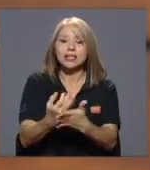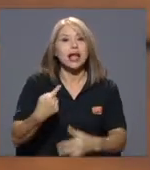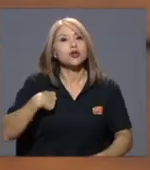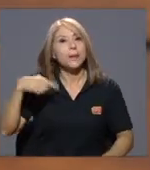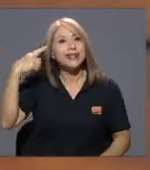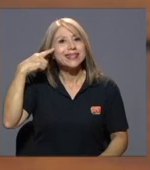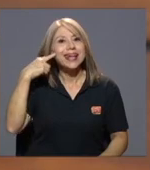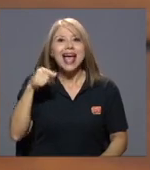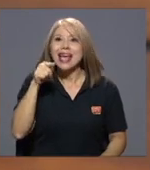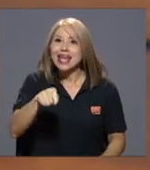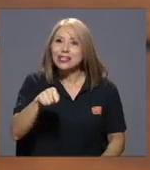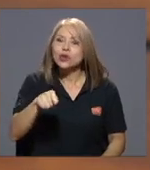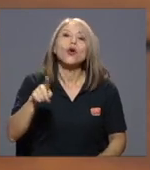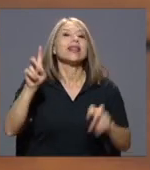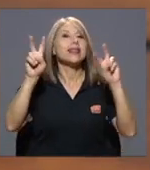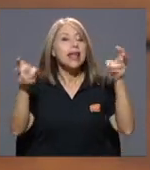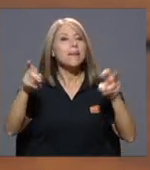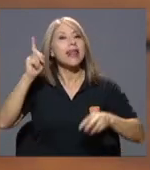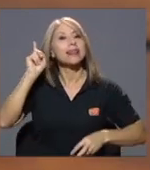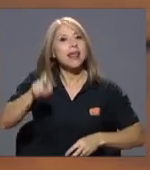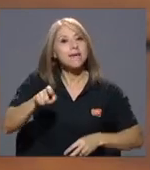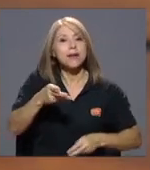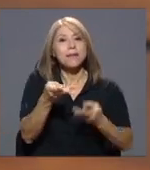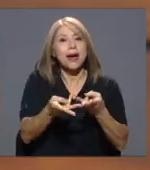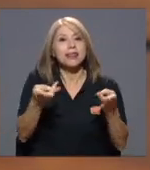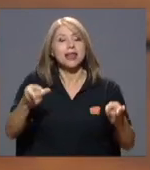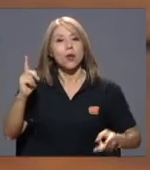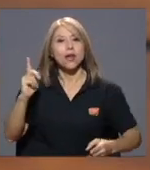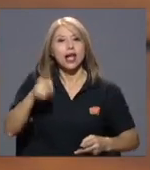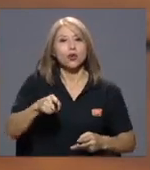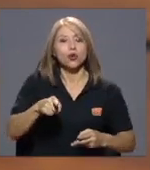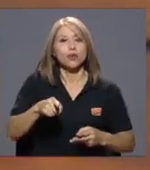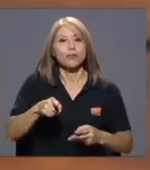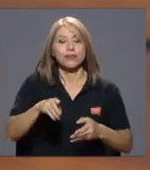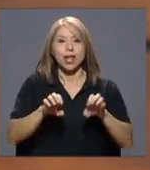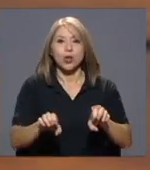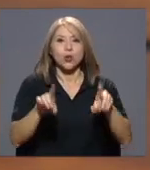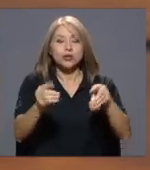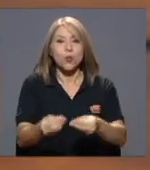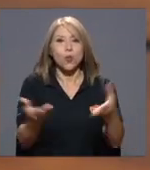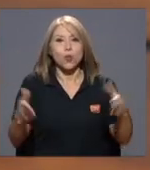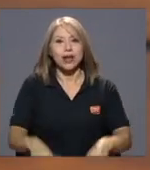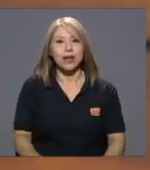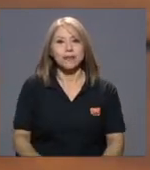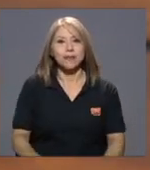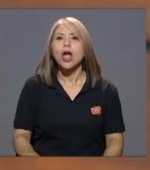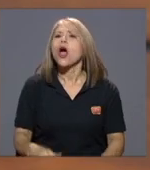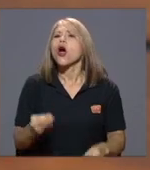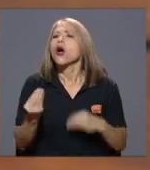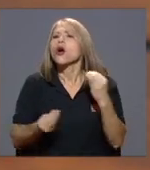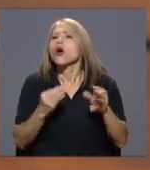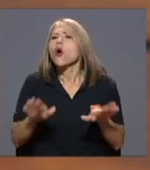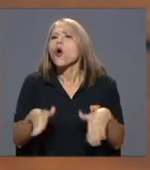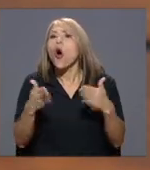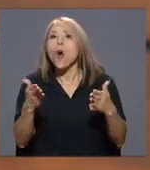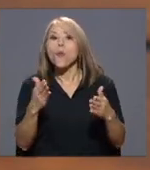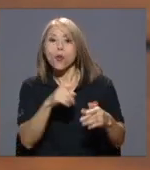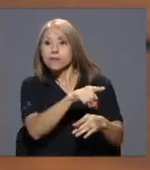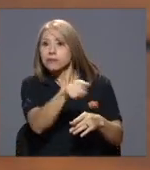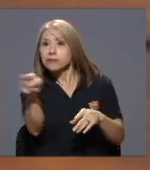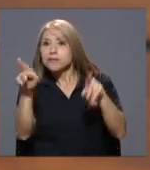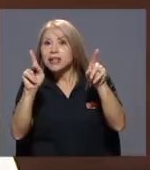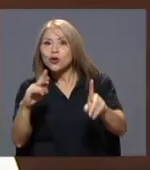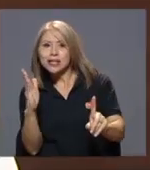debería ser una materia obligatoria desde la educación pública. ¿Cómo podemos convencer a las personas, a ustedes mismos, convencerlos de que esto es algo que les va a